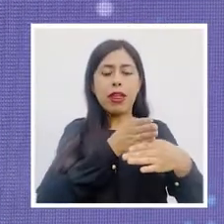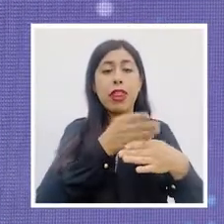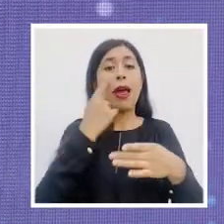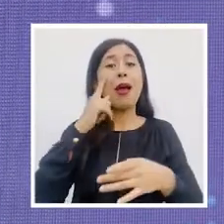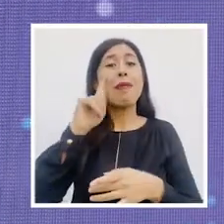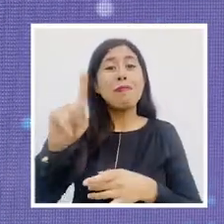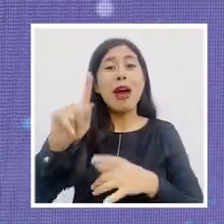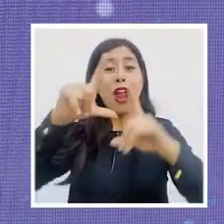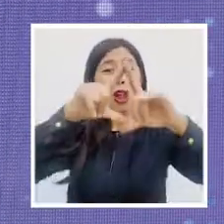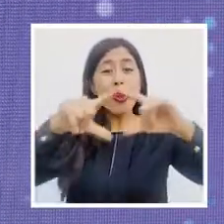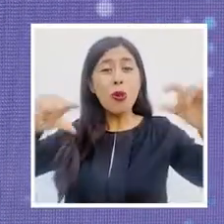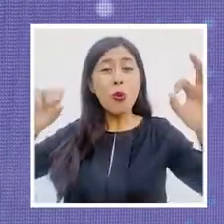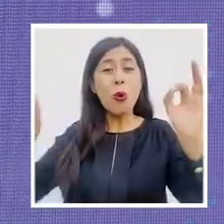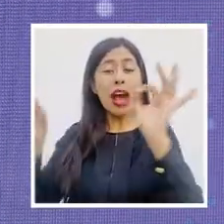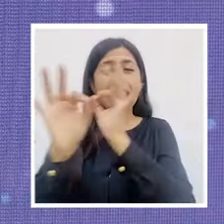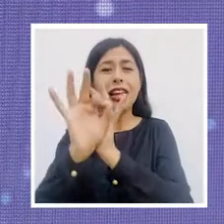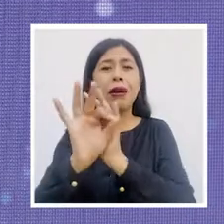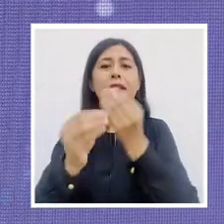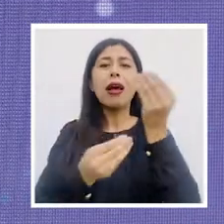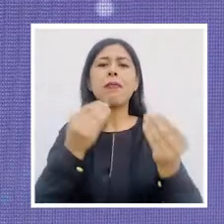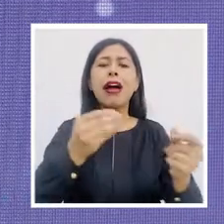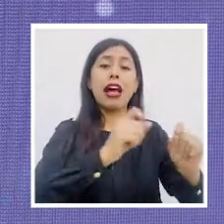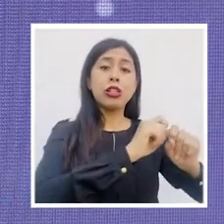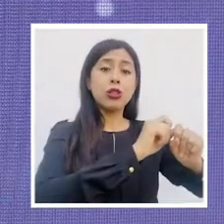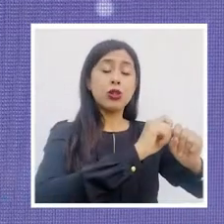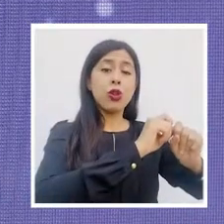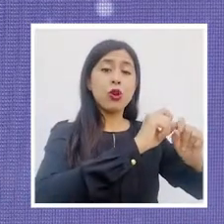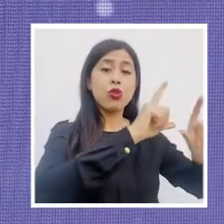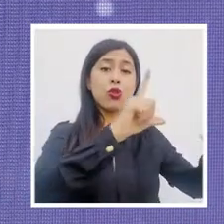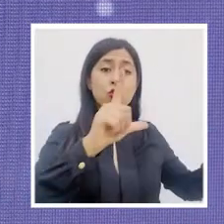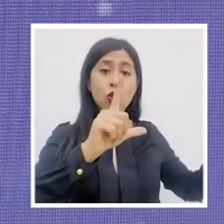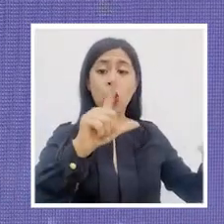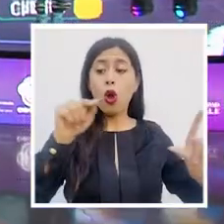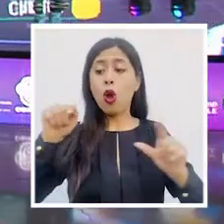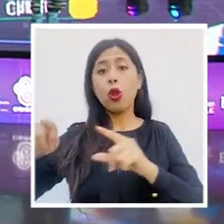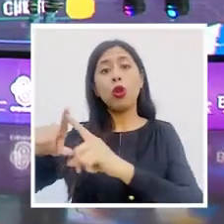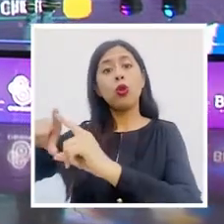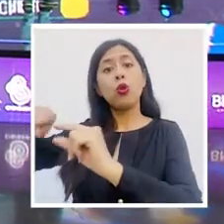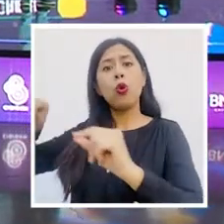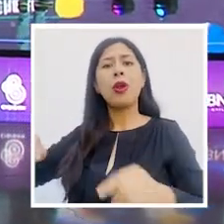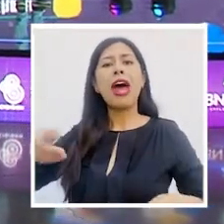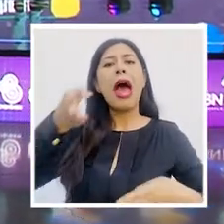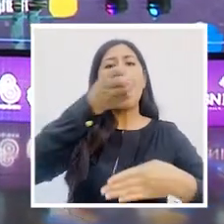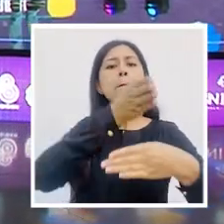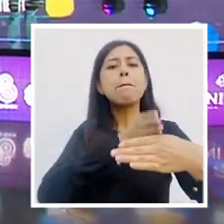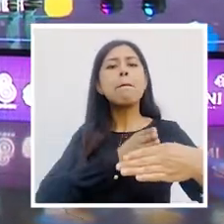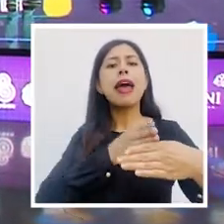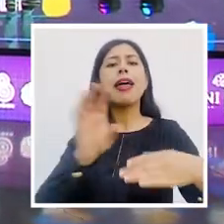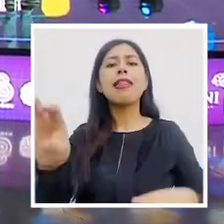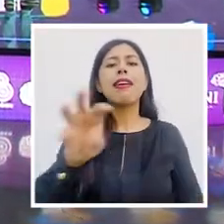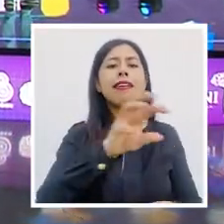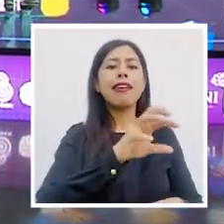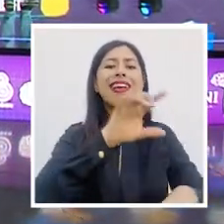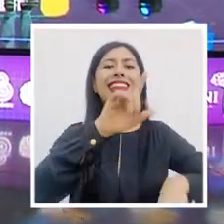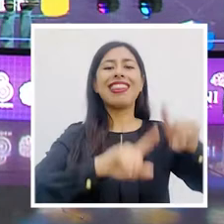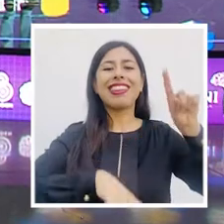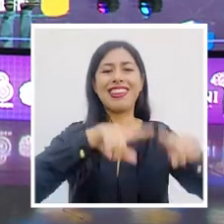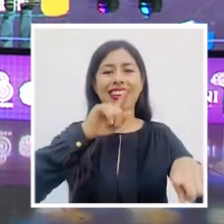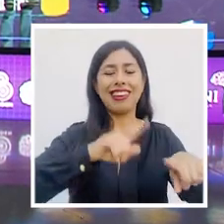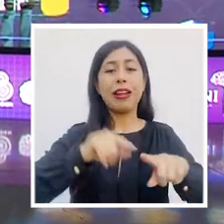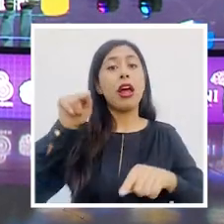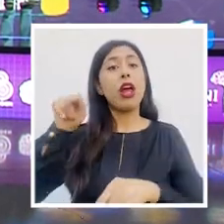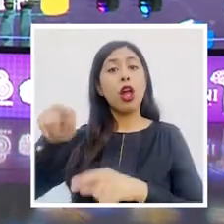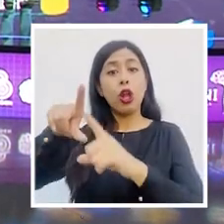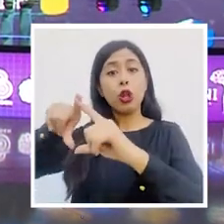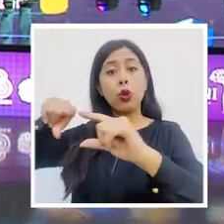se interpone entre la Luna y el Sol. Perfecto. Es decir, es el momento en que la Luna está en la